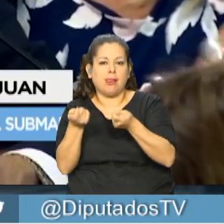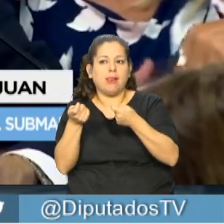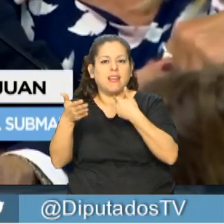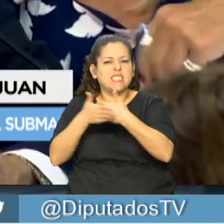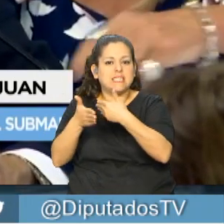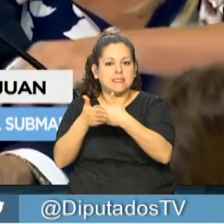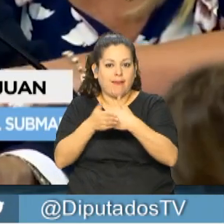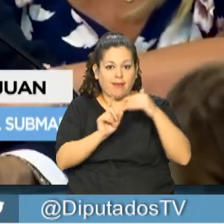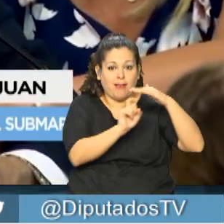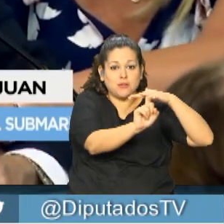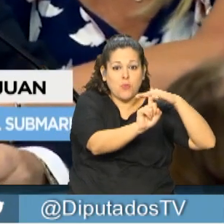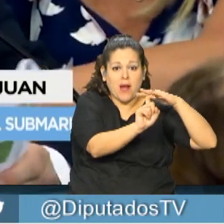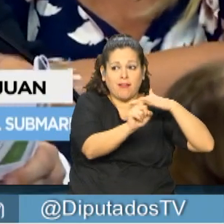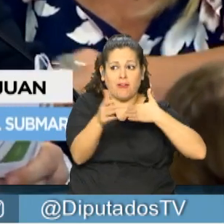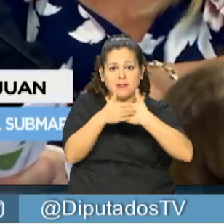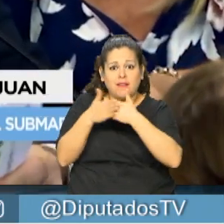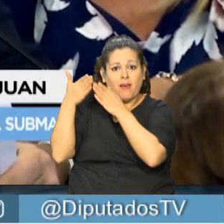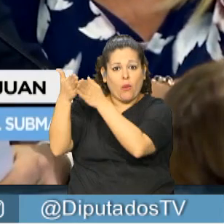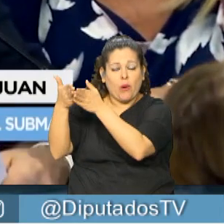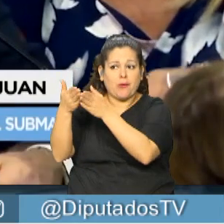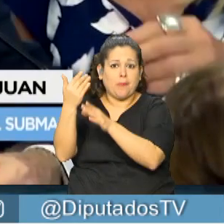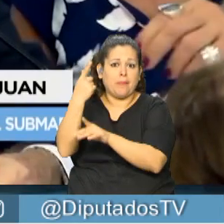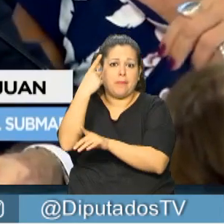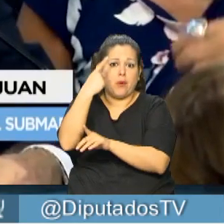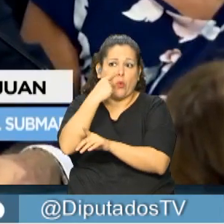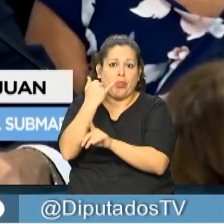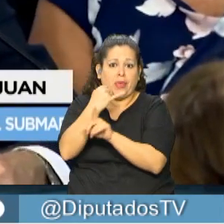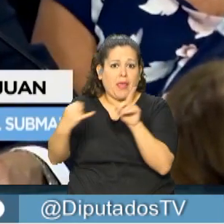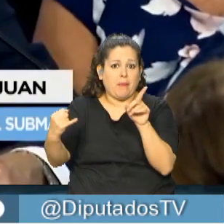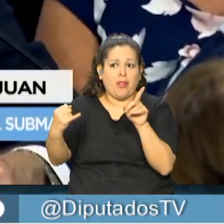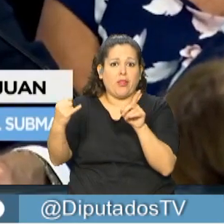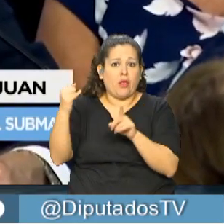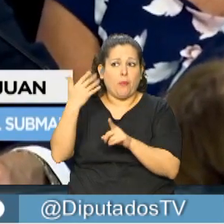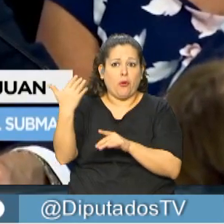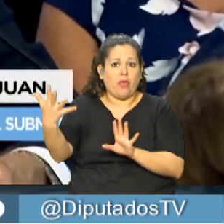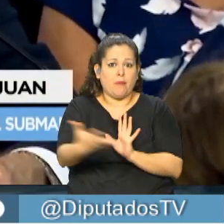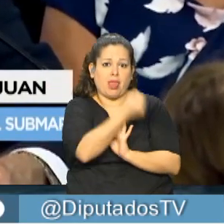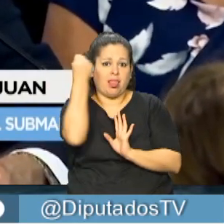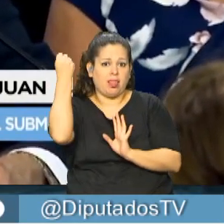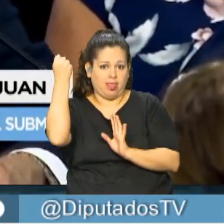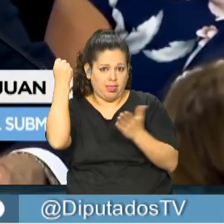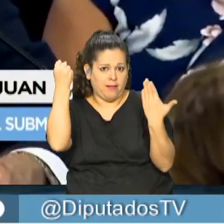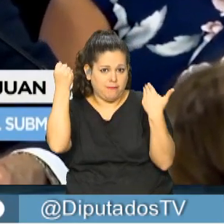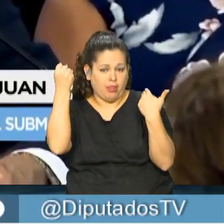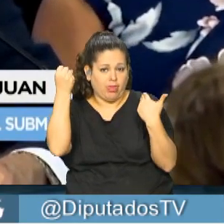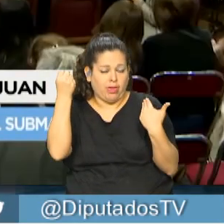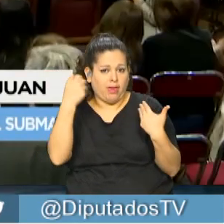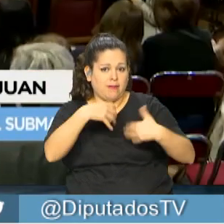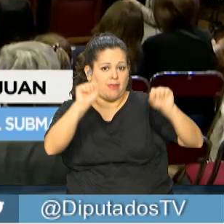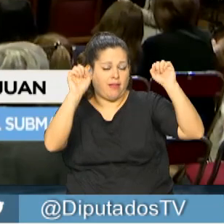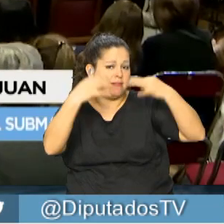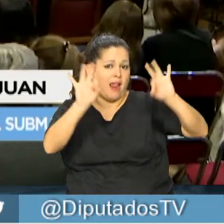cerquita de donde estaba el Ara San Juan, que con medio día de viaje hubieran podido rescatar a los jóvenes. Bueno, de eso no se